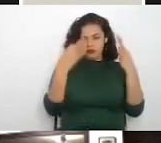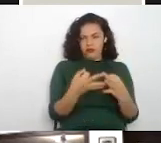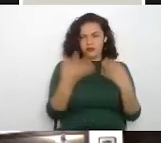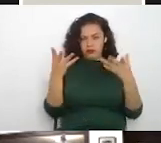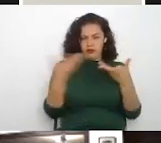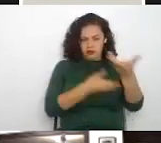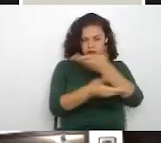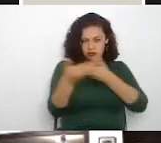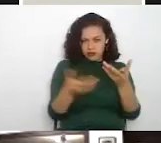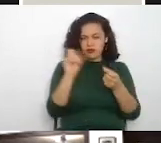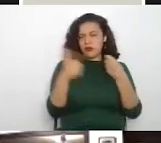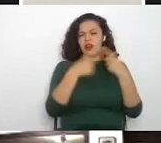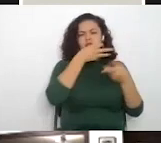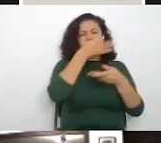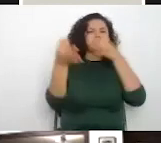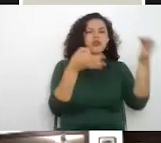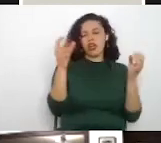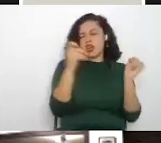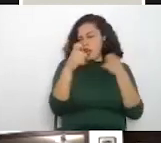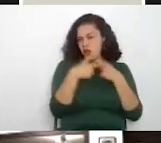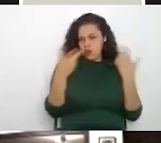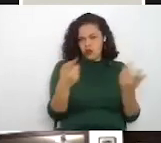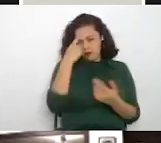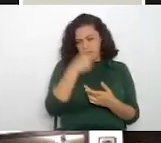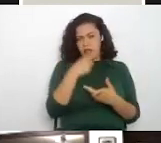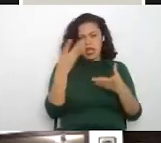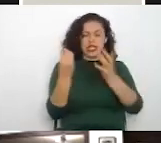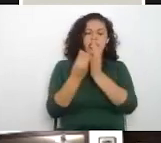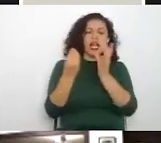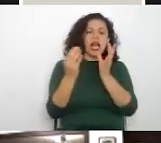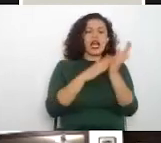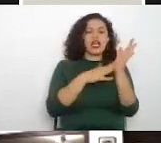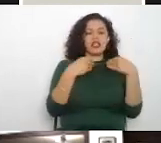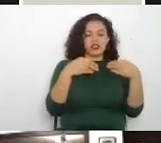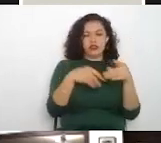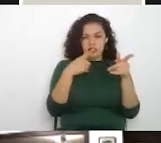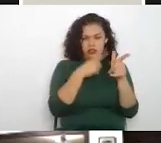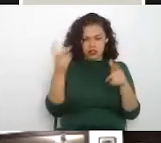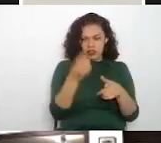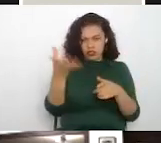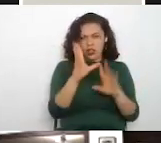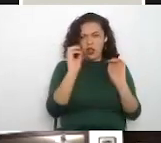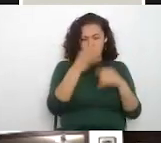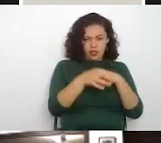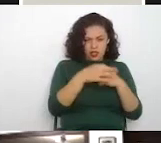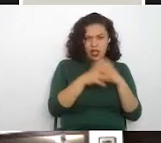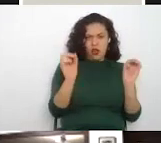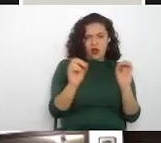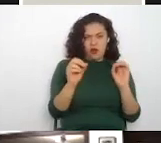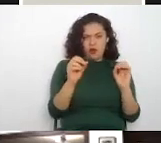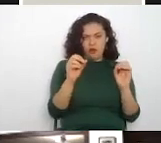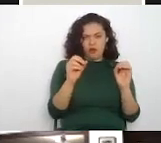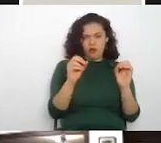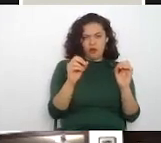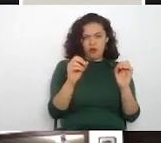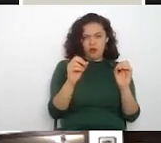alguna circular, qué sé yo. Los tipos de archivos, si son permanentes o provisionales. Las probables causas de